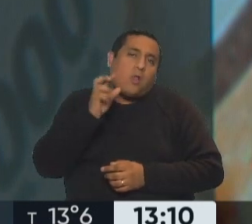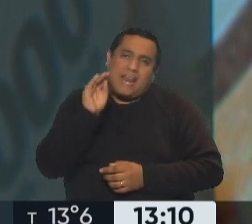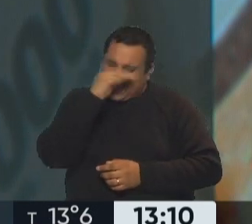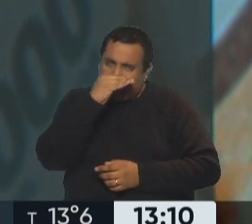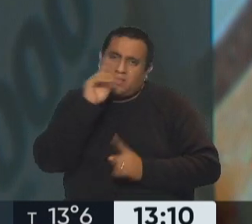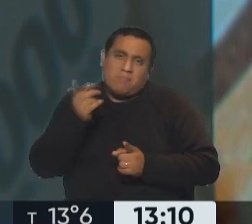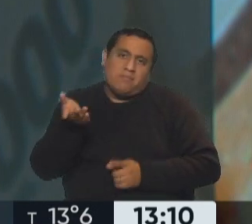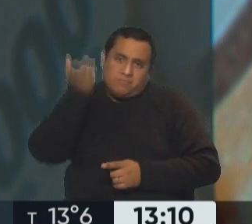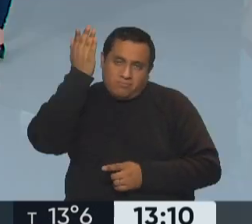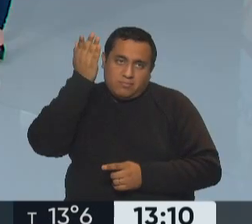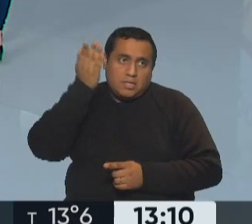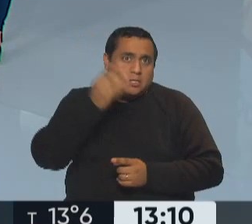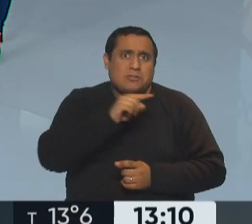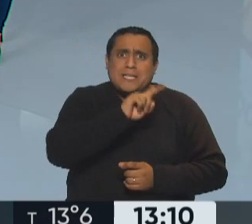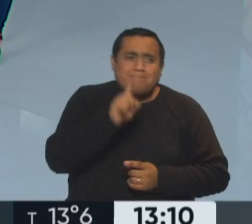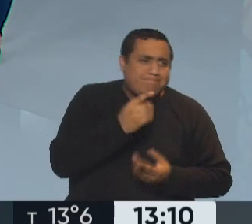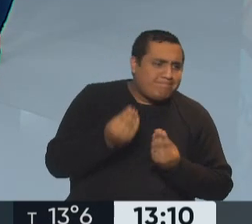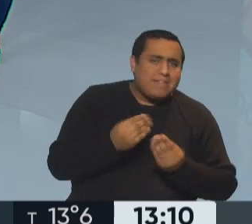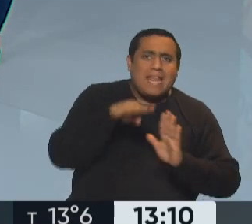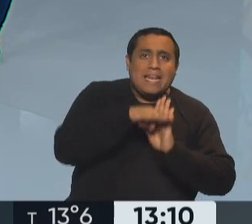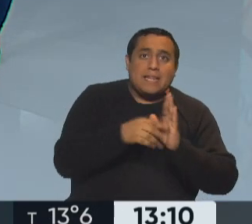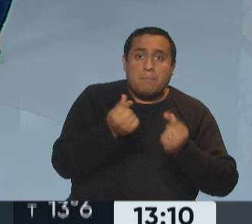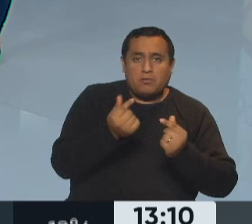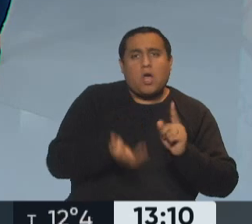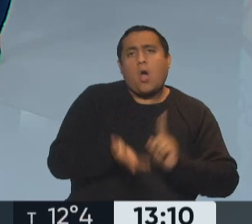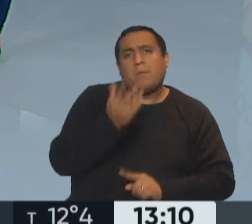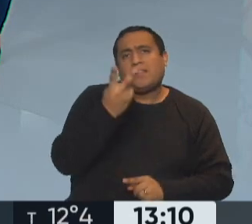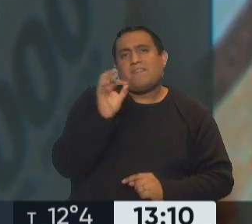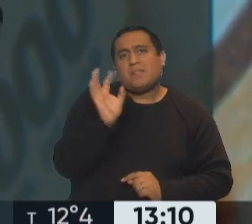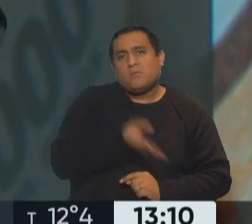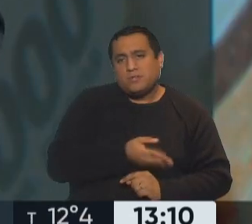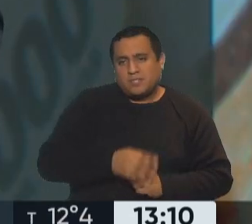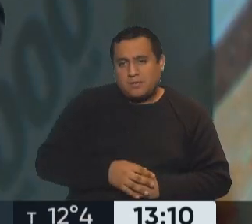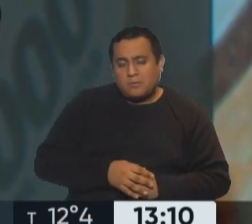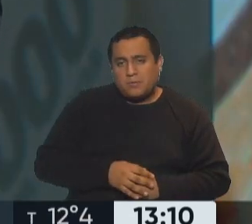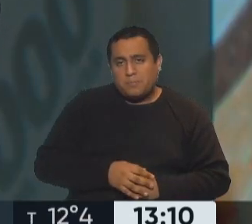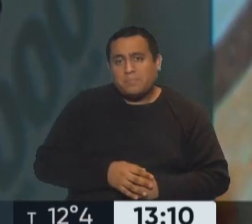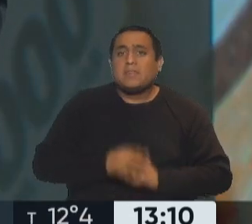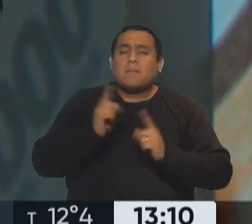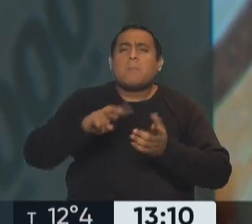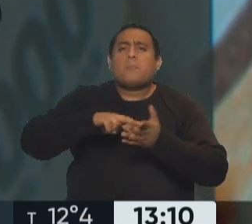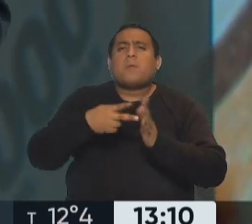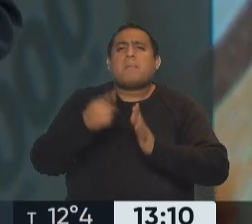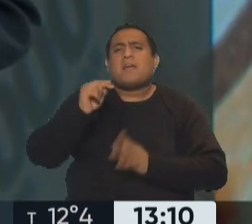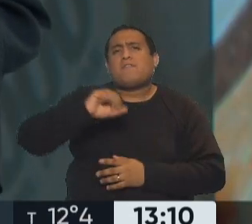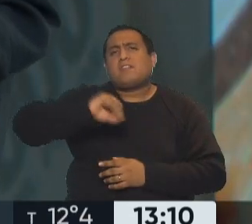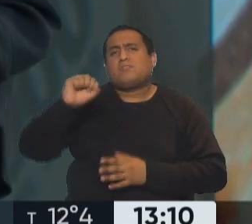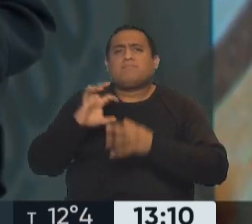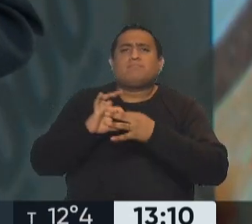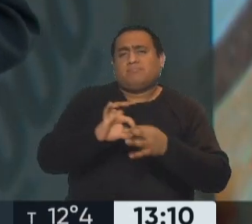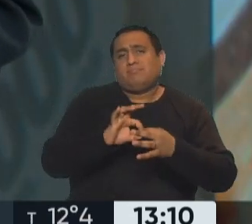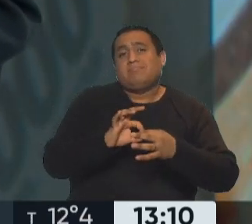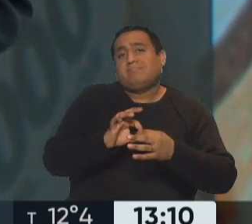eso es lo que genera incertidumbre y hay listas de precios que empiezan a aumentar 20%. Bueno, también el problema de la inflación está asociado a